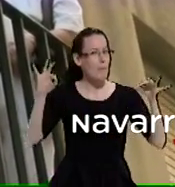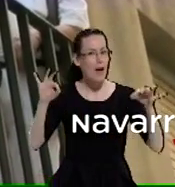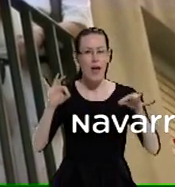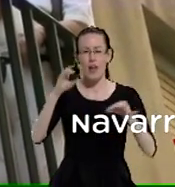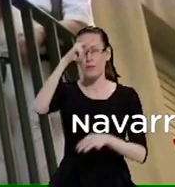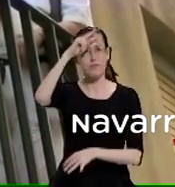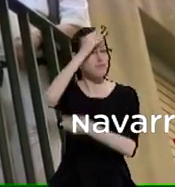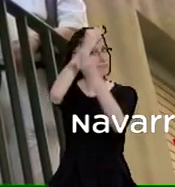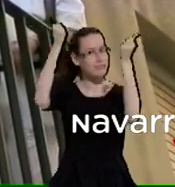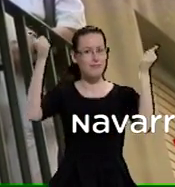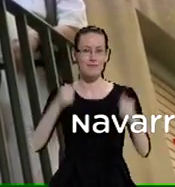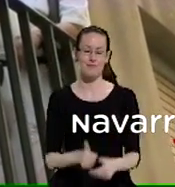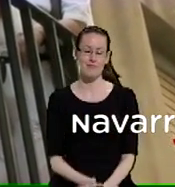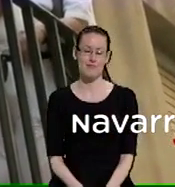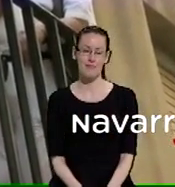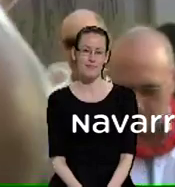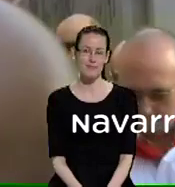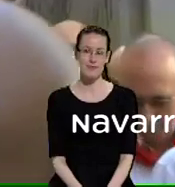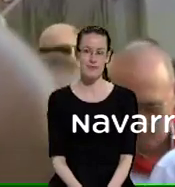problemas que hay.